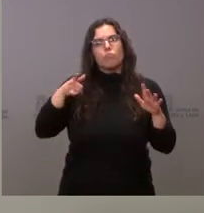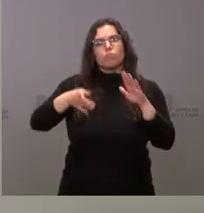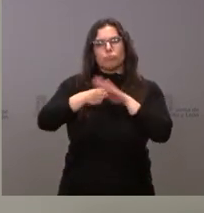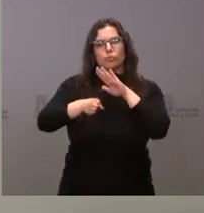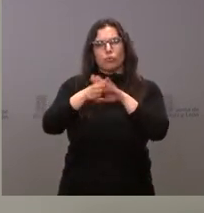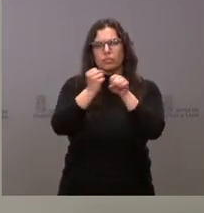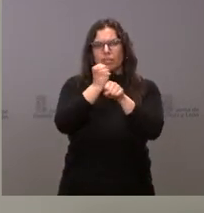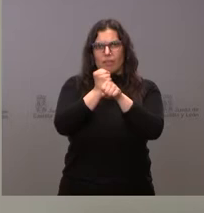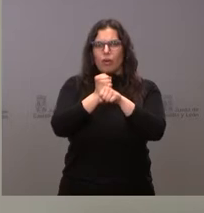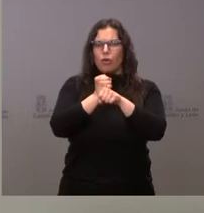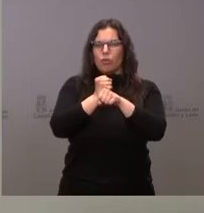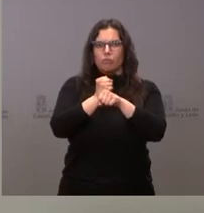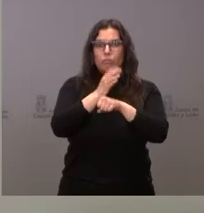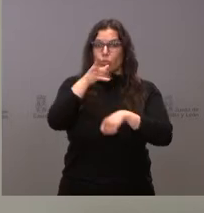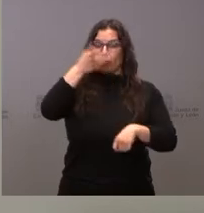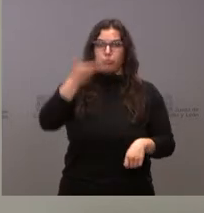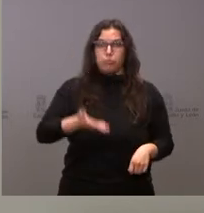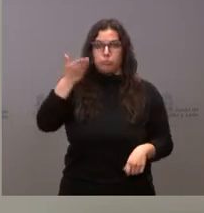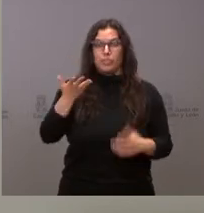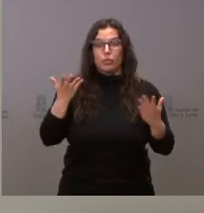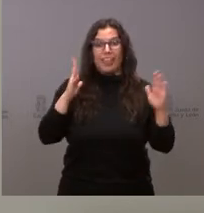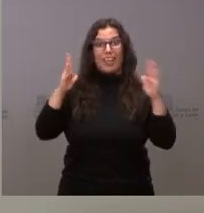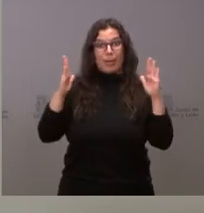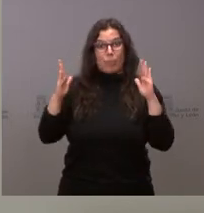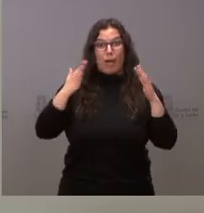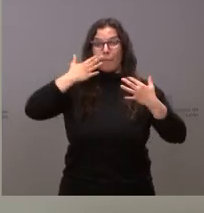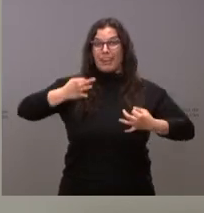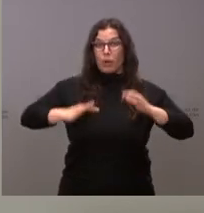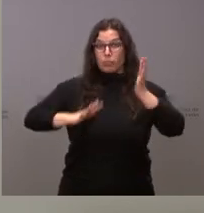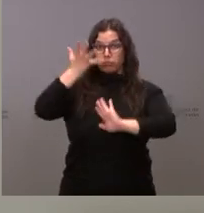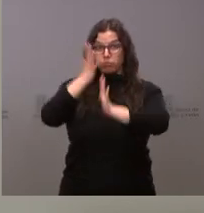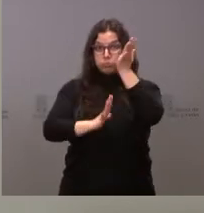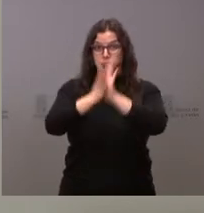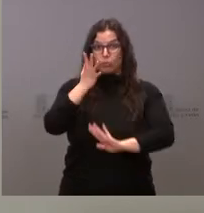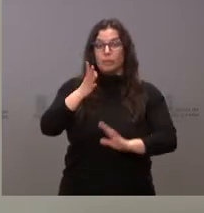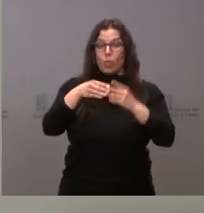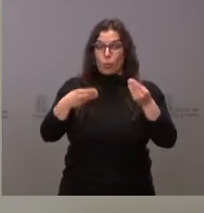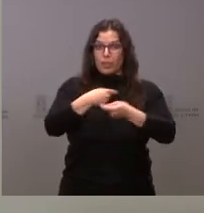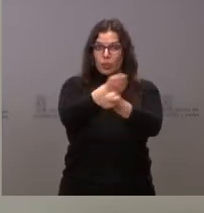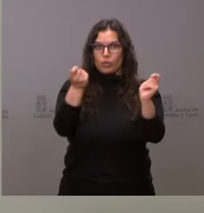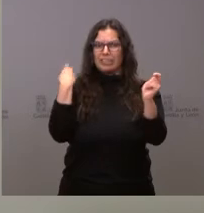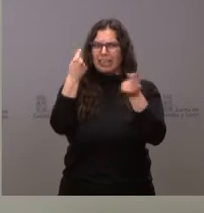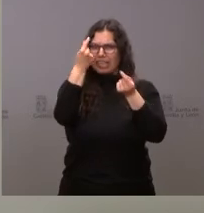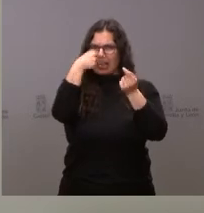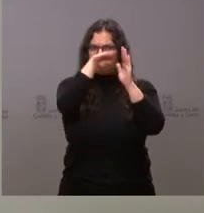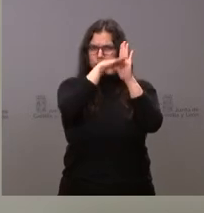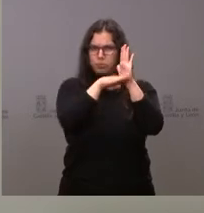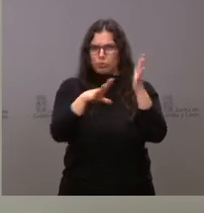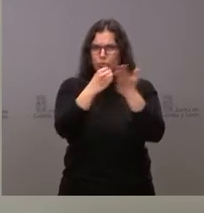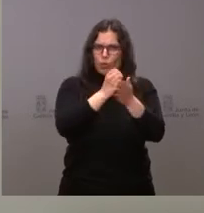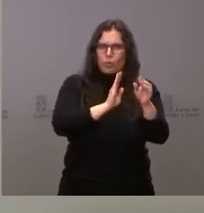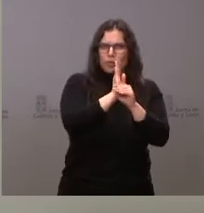que son muy esenciales y por tanto la campaña de incendios tiene ustedes en la documentación con detalle las actuaciones y las inversiones